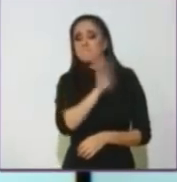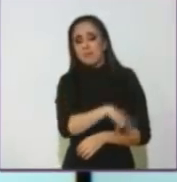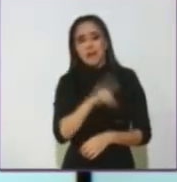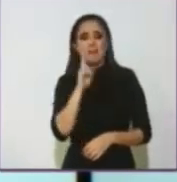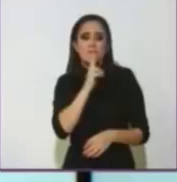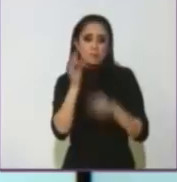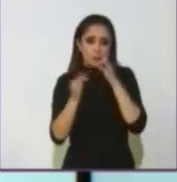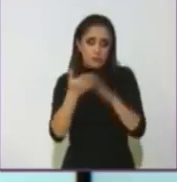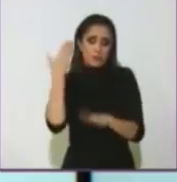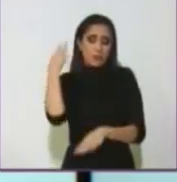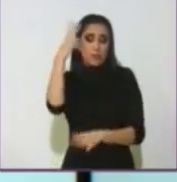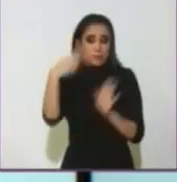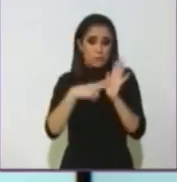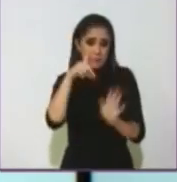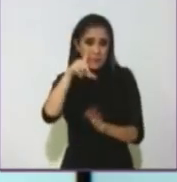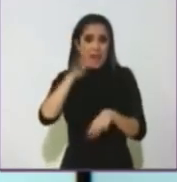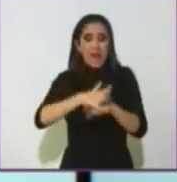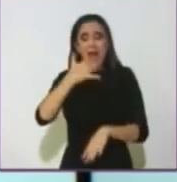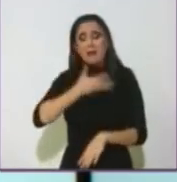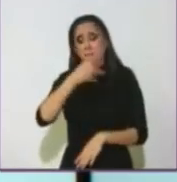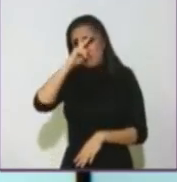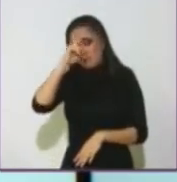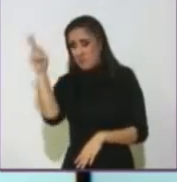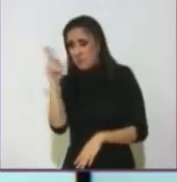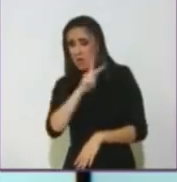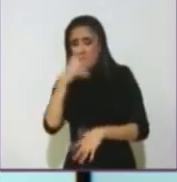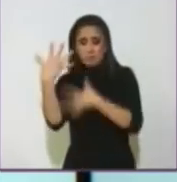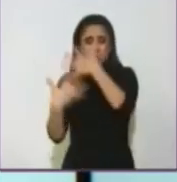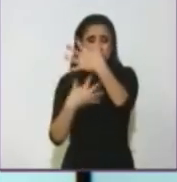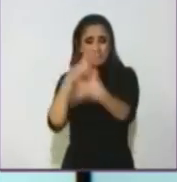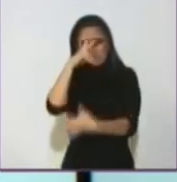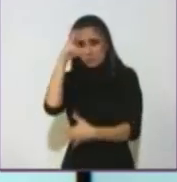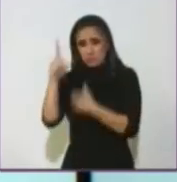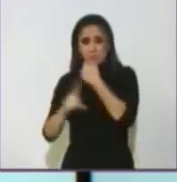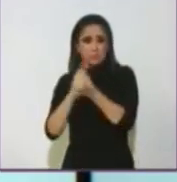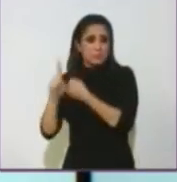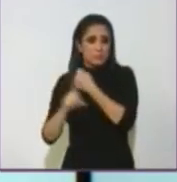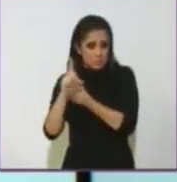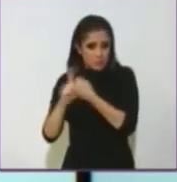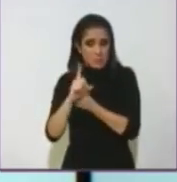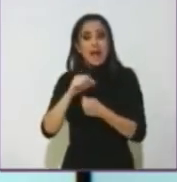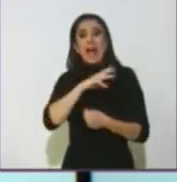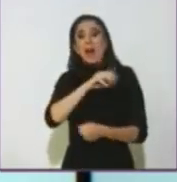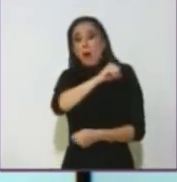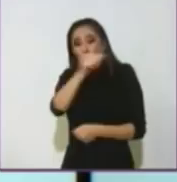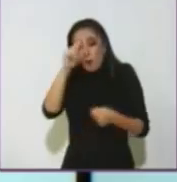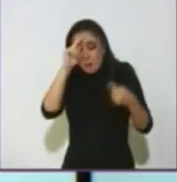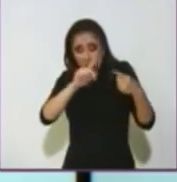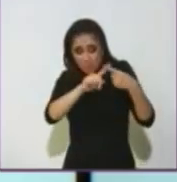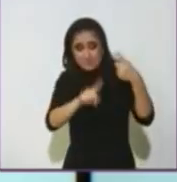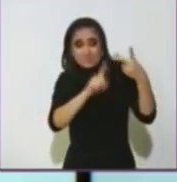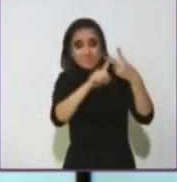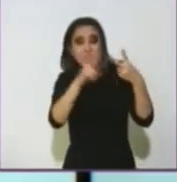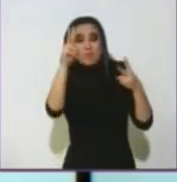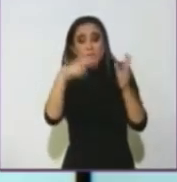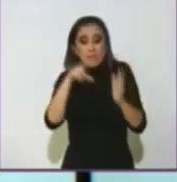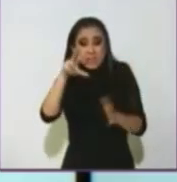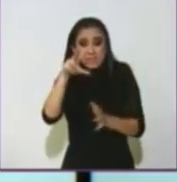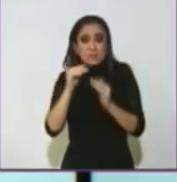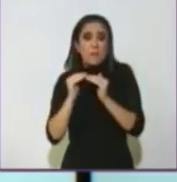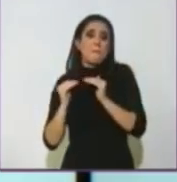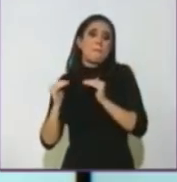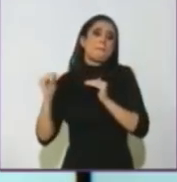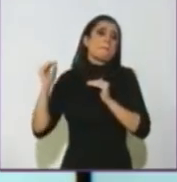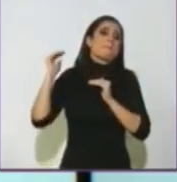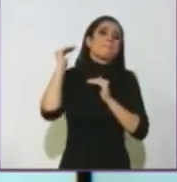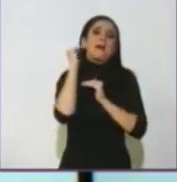fue el año más violento en la ciudad de mexico de la historia y tengo otra peor el 2018 lo está superando